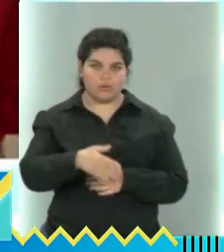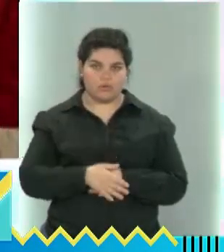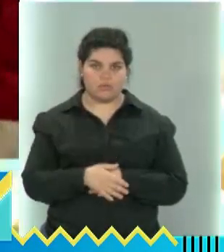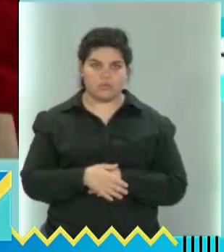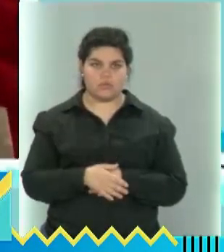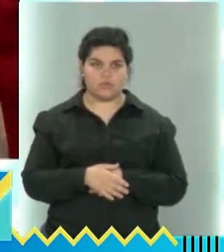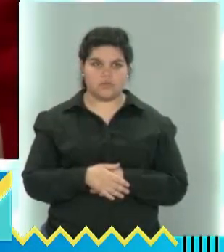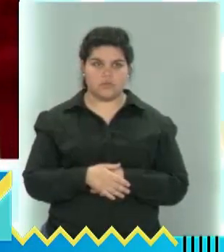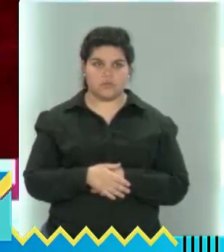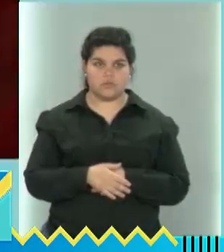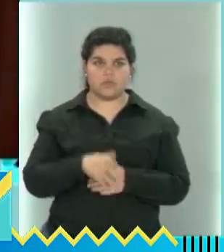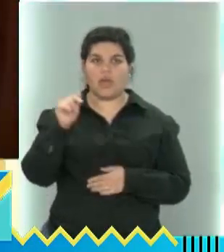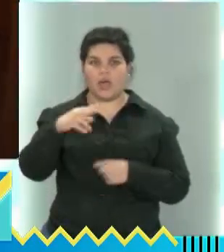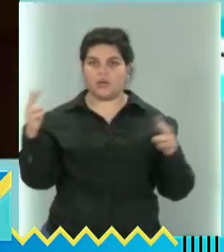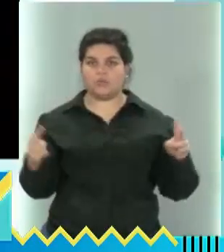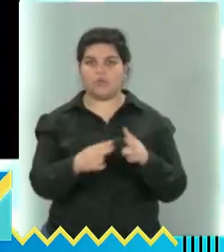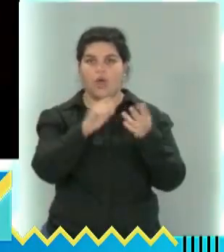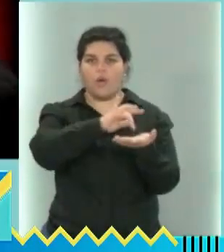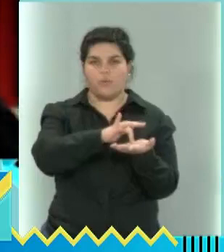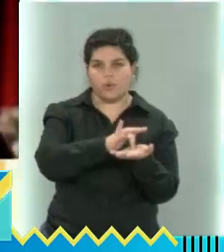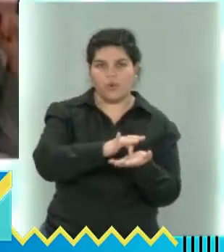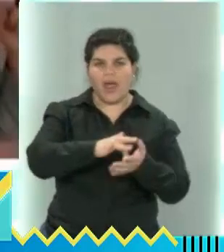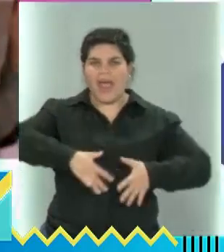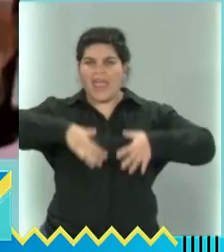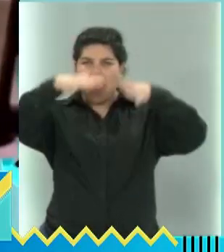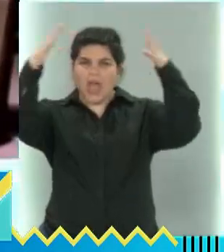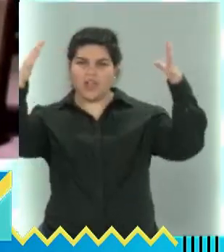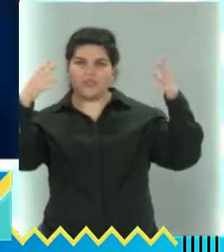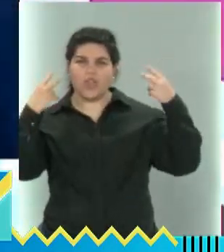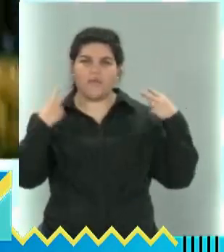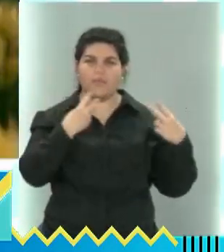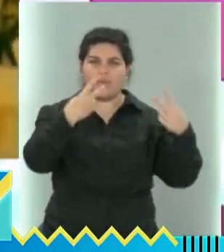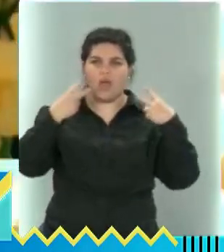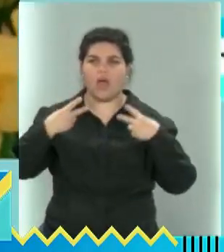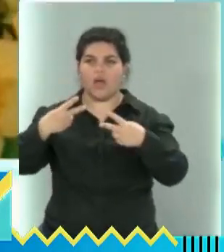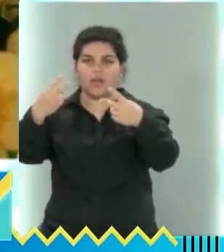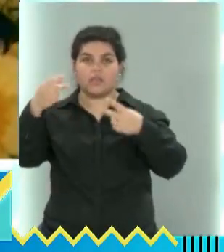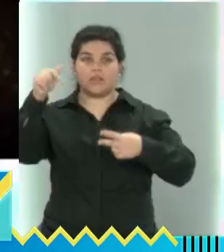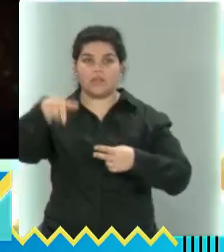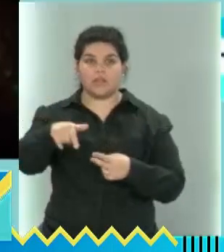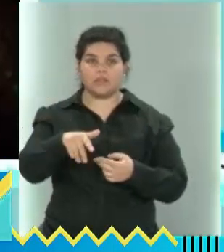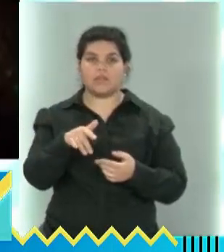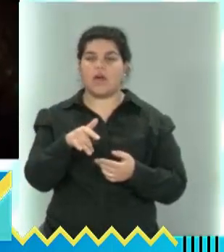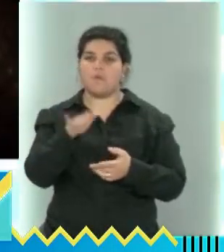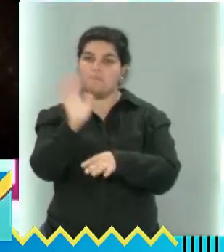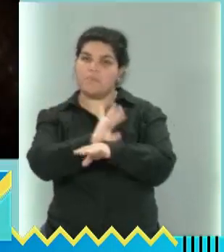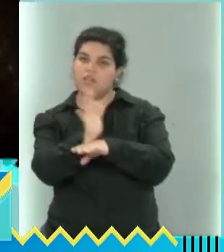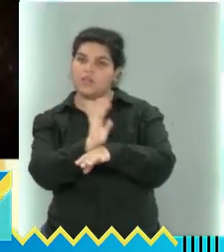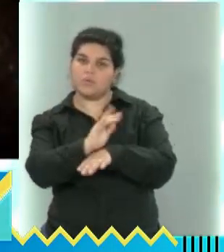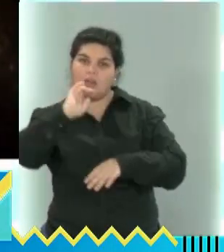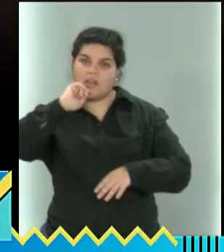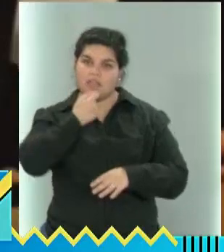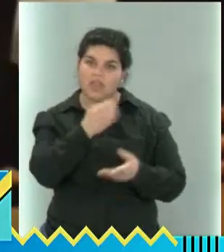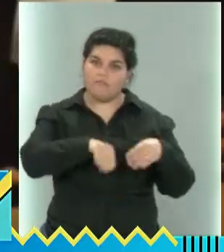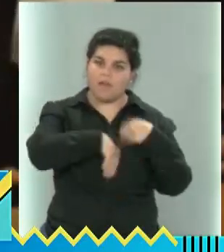Vamos a ver encuentros con brujas, gigantes, viajes por todo el mundo. Es una película extraordinaria para ver con toda la